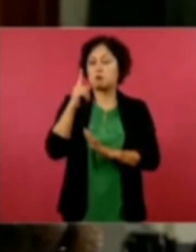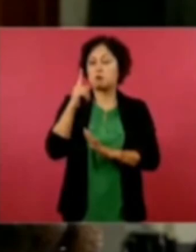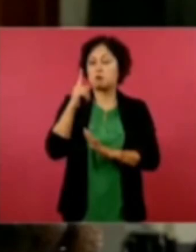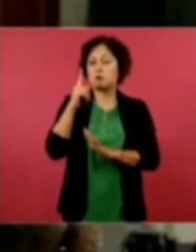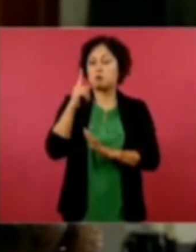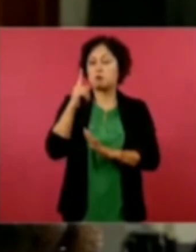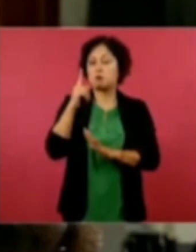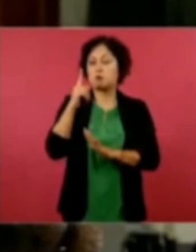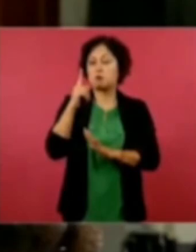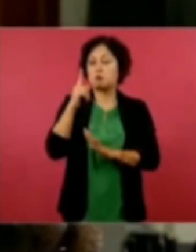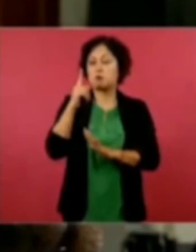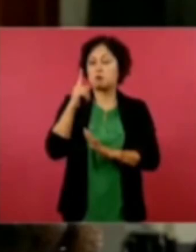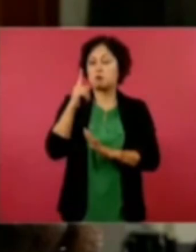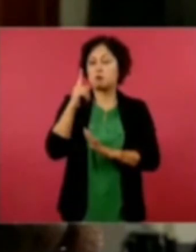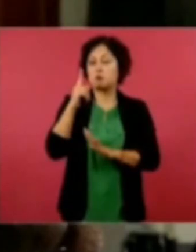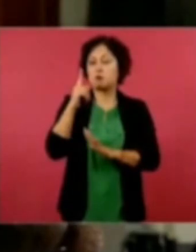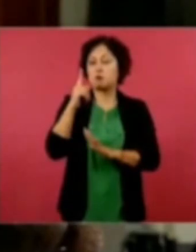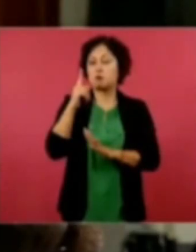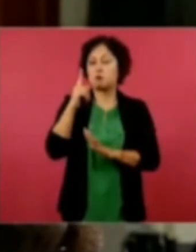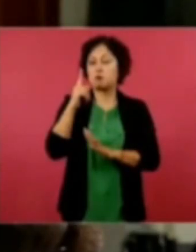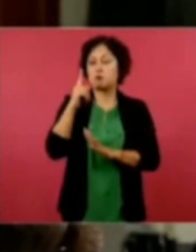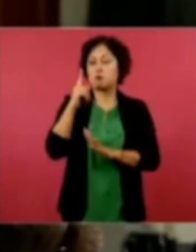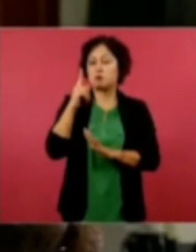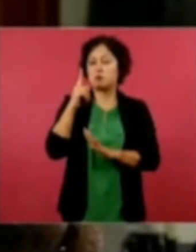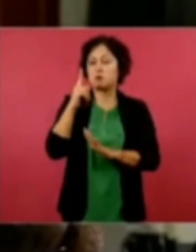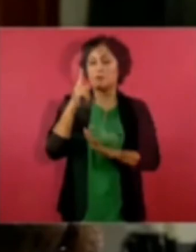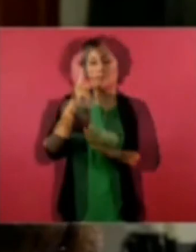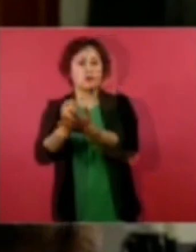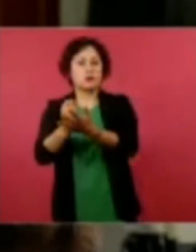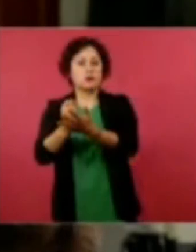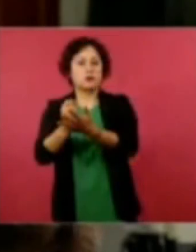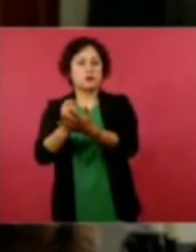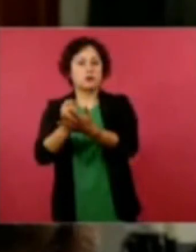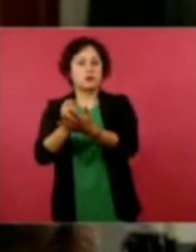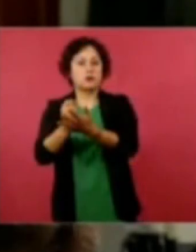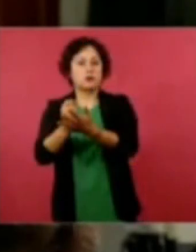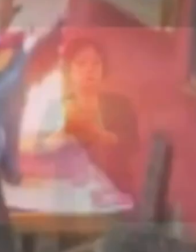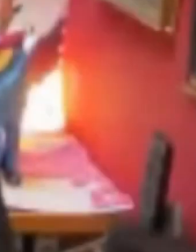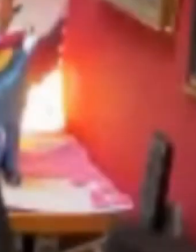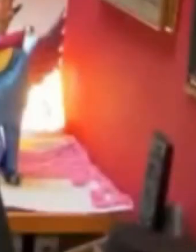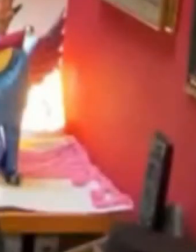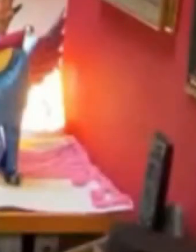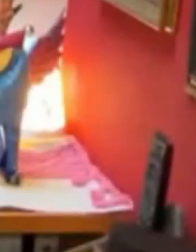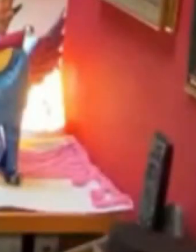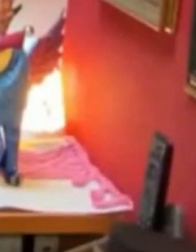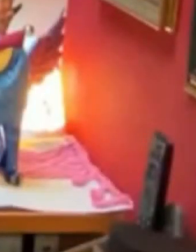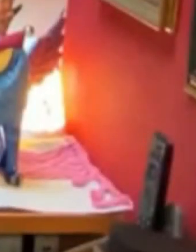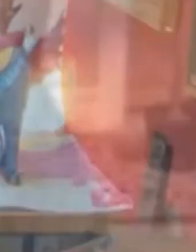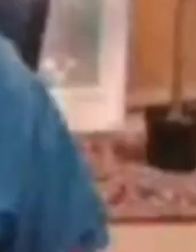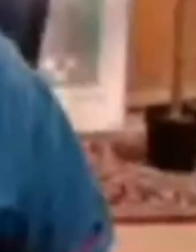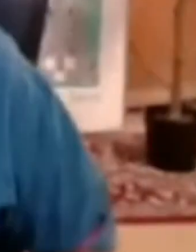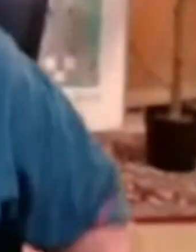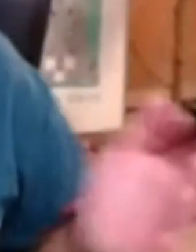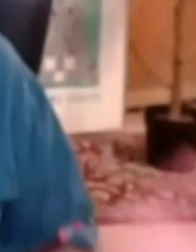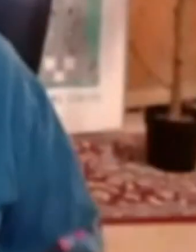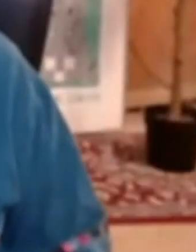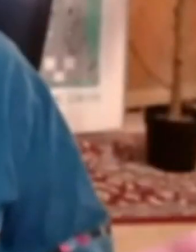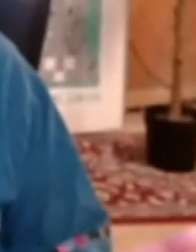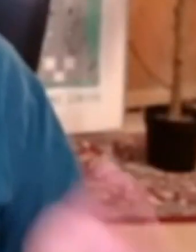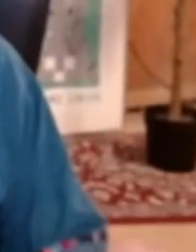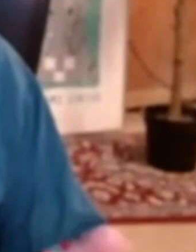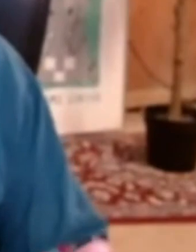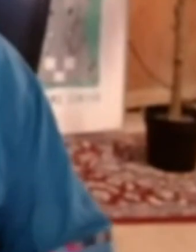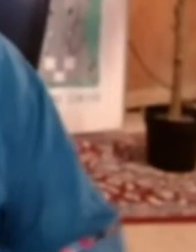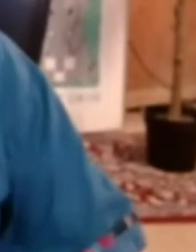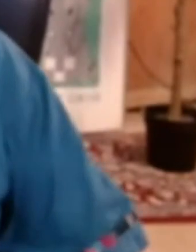un reportero duro y profesional y serio, hubiera llevado los pelos de la burra en la mano. Exactamente, las pruebas,